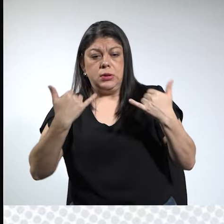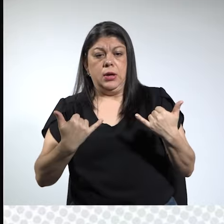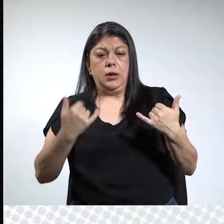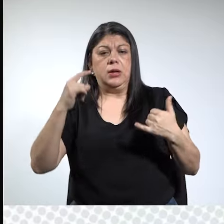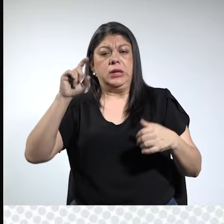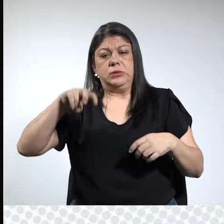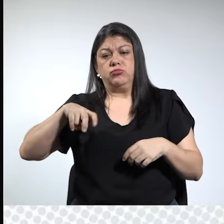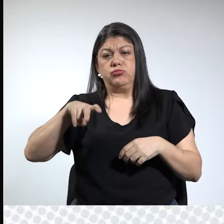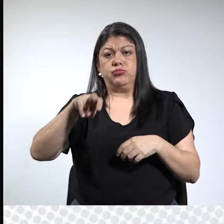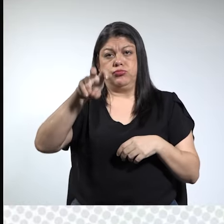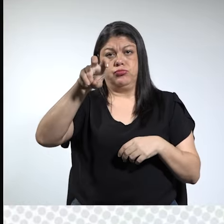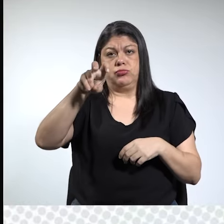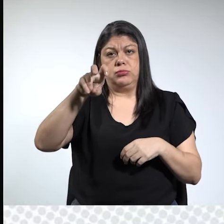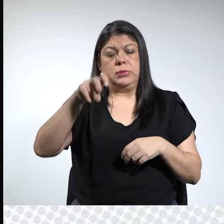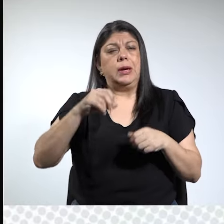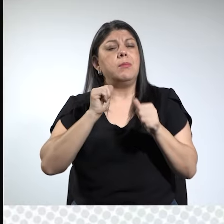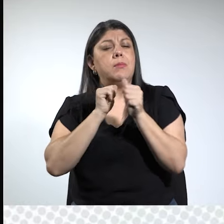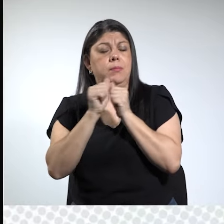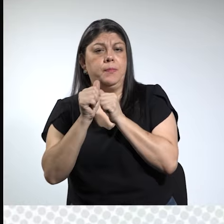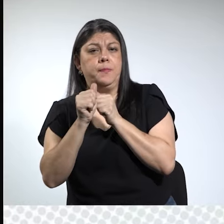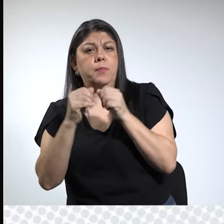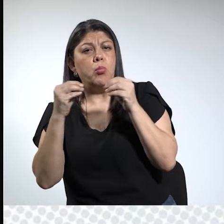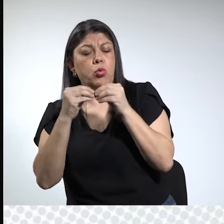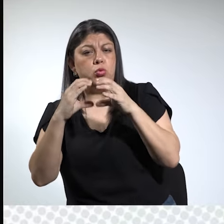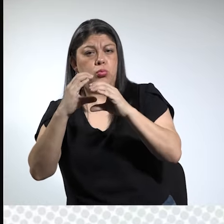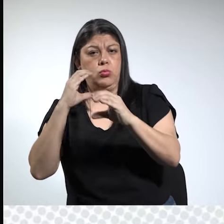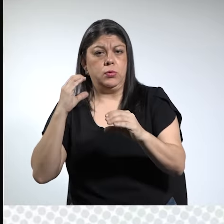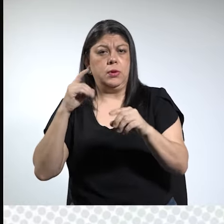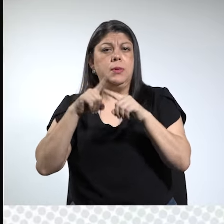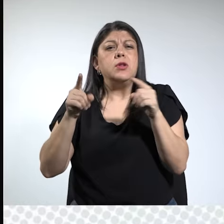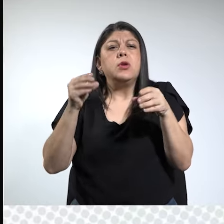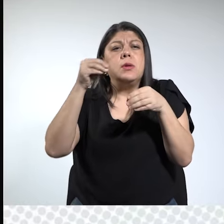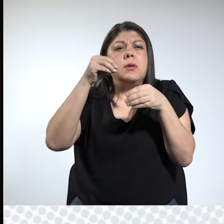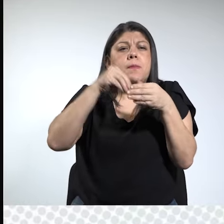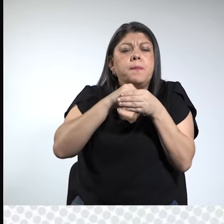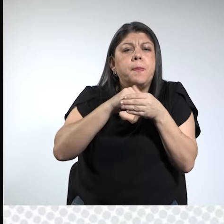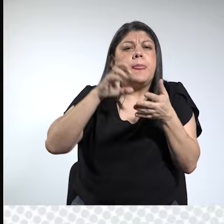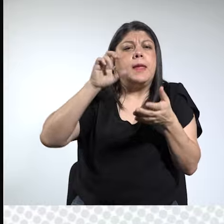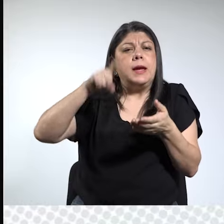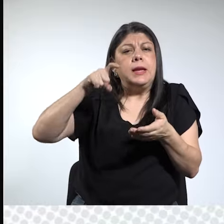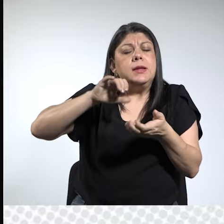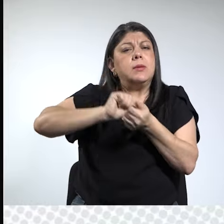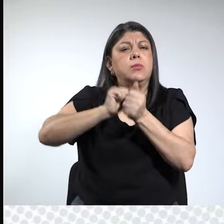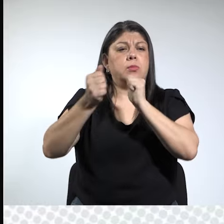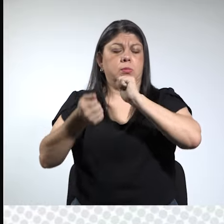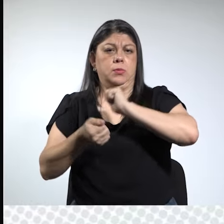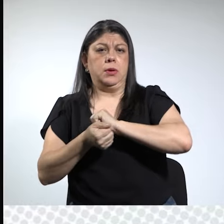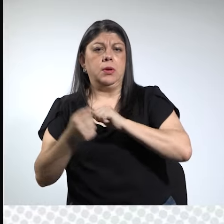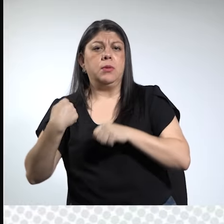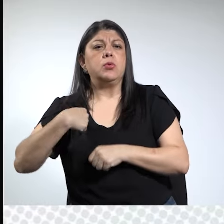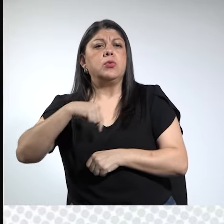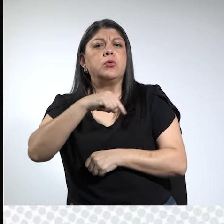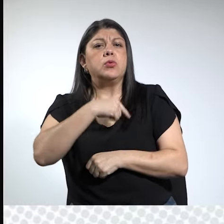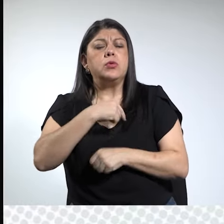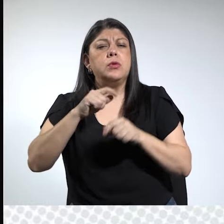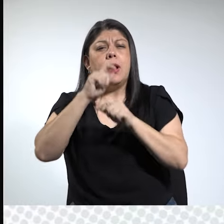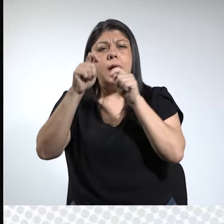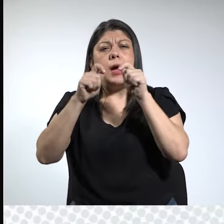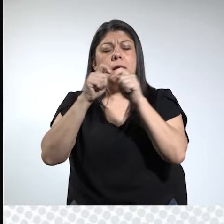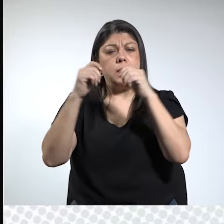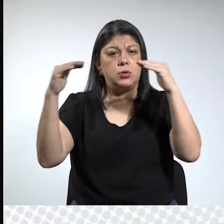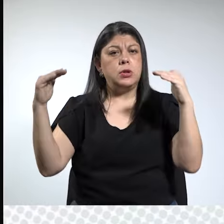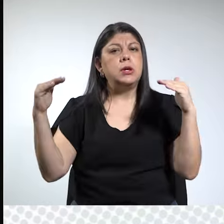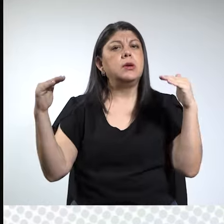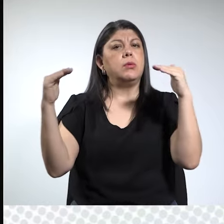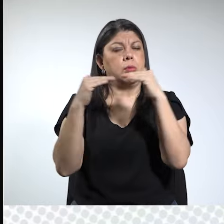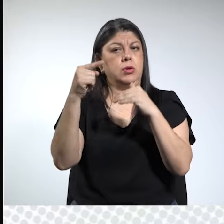tienen gradas, la gran mayoría. Entonces, ese tipo de cosas son parte de lo que hay que hacer, pero también tenemos, por aspectos de equidad,